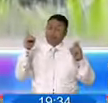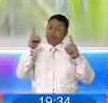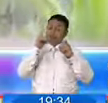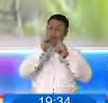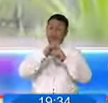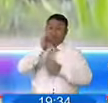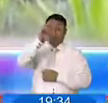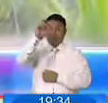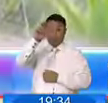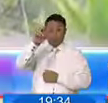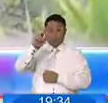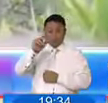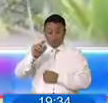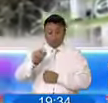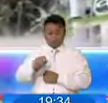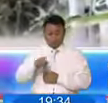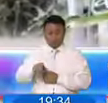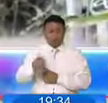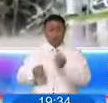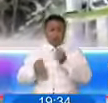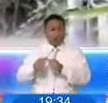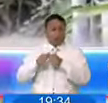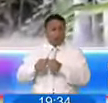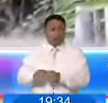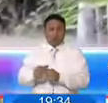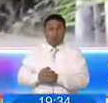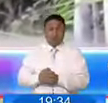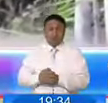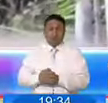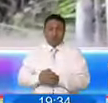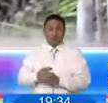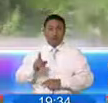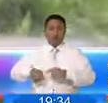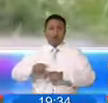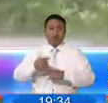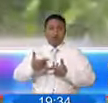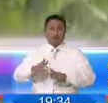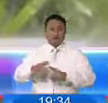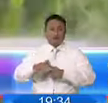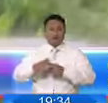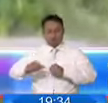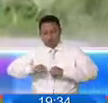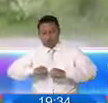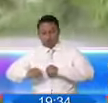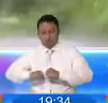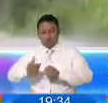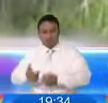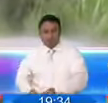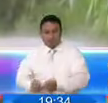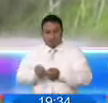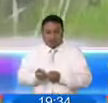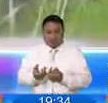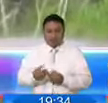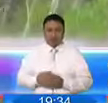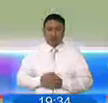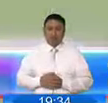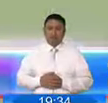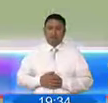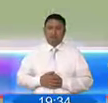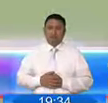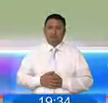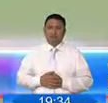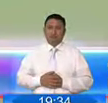sitio en donde aún se mantiene el vehículo siniestrado no permitió que se puedan efectuar las labores correspondientes de rescate de manera más ágil